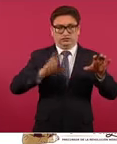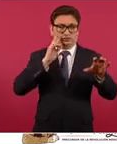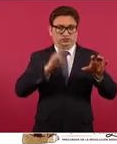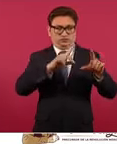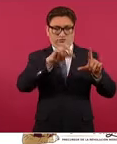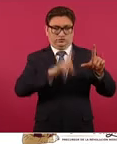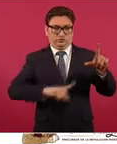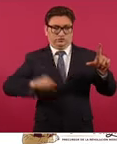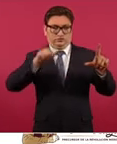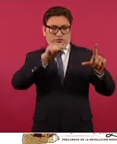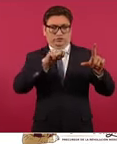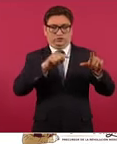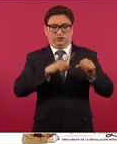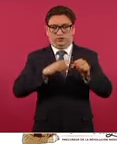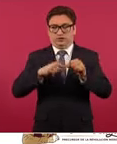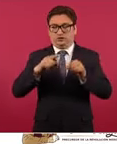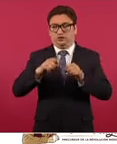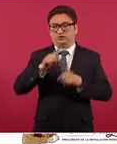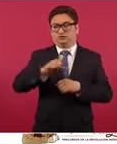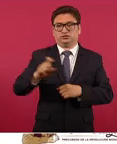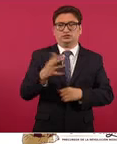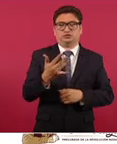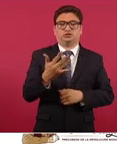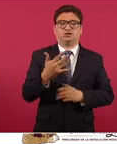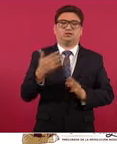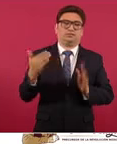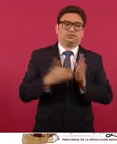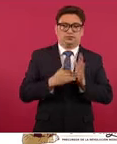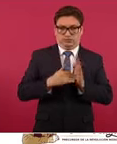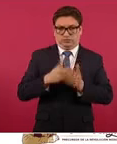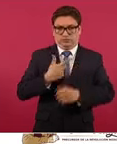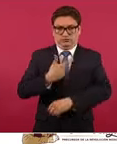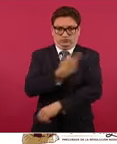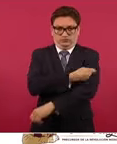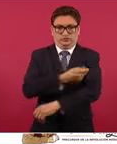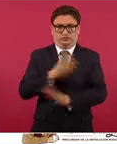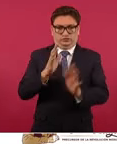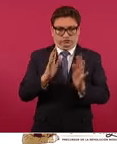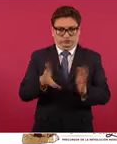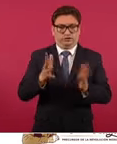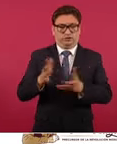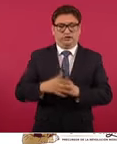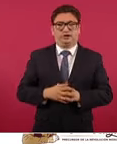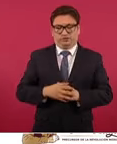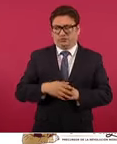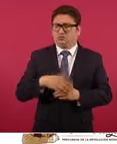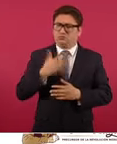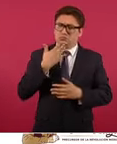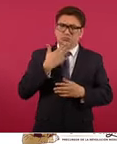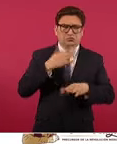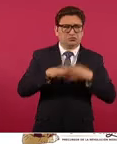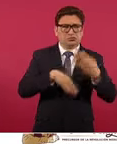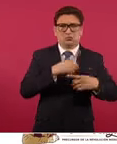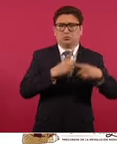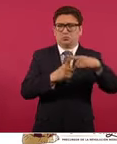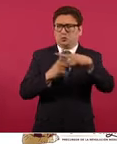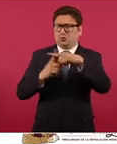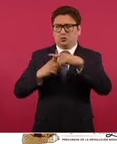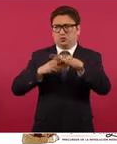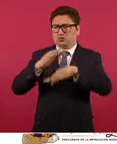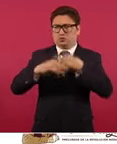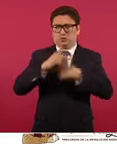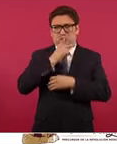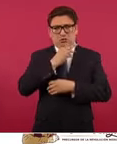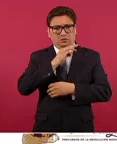de color con casi 150.000 dosis aplicadas fue una experiencia muy positiva una gran colaboración de